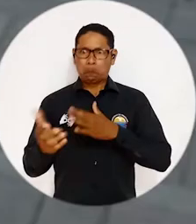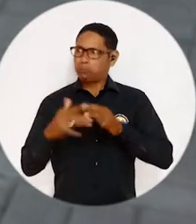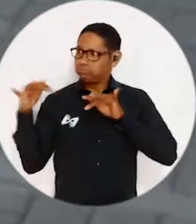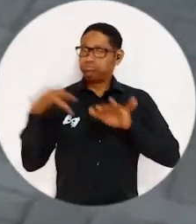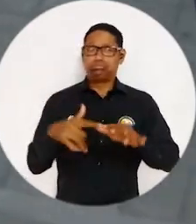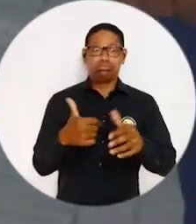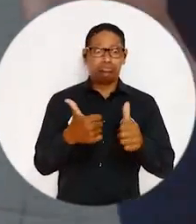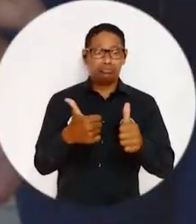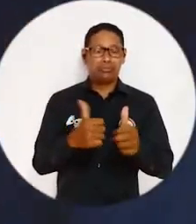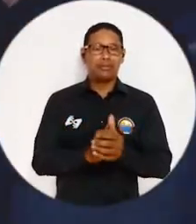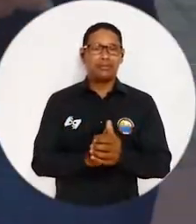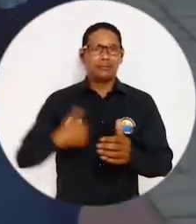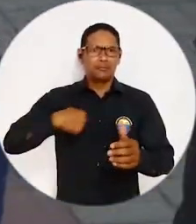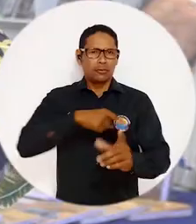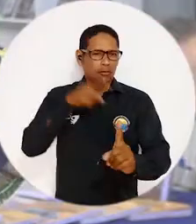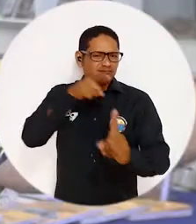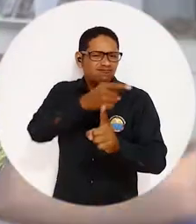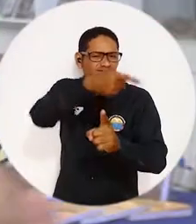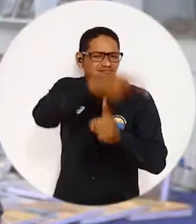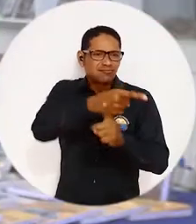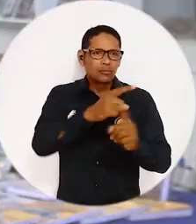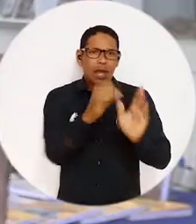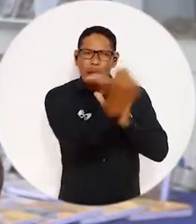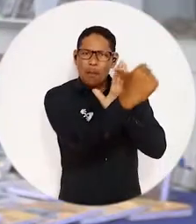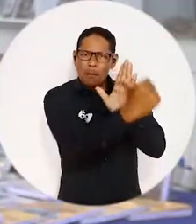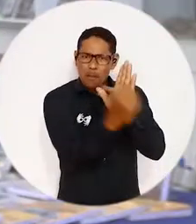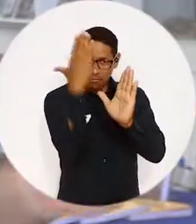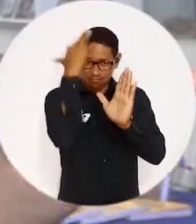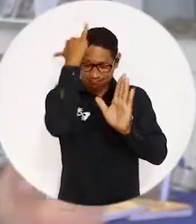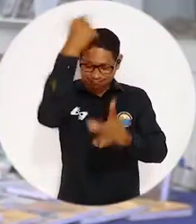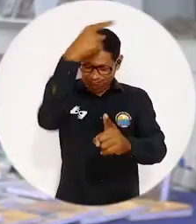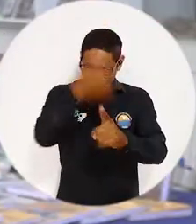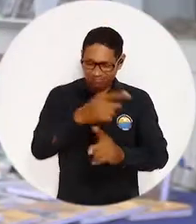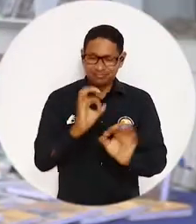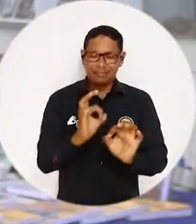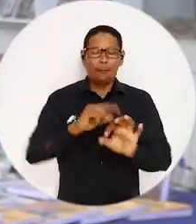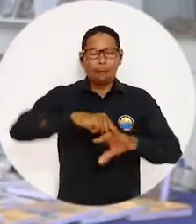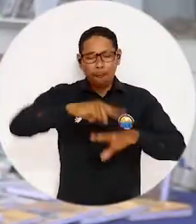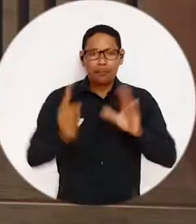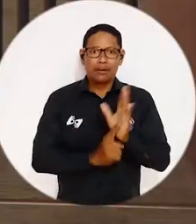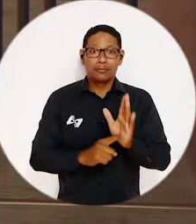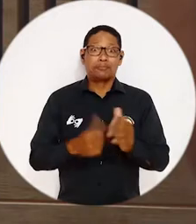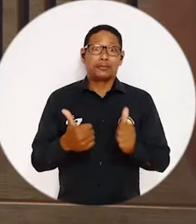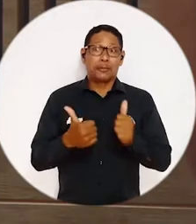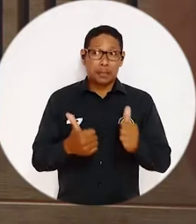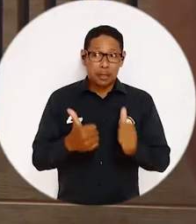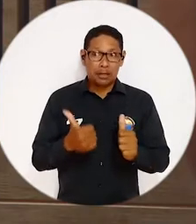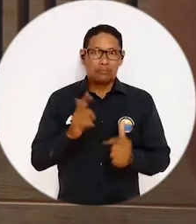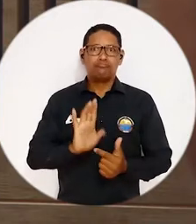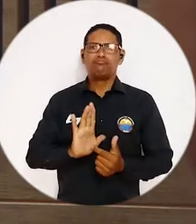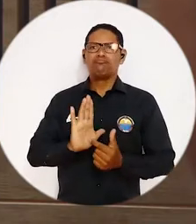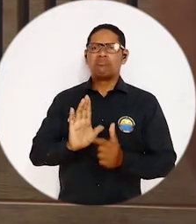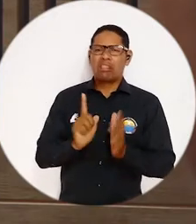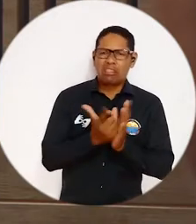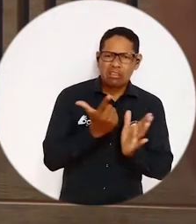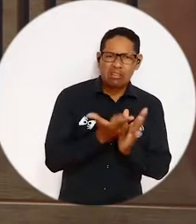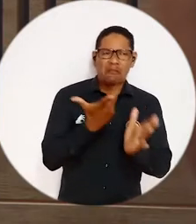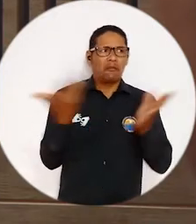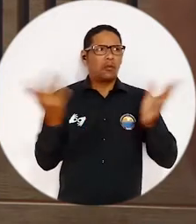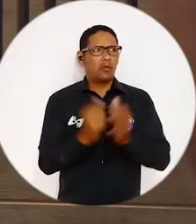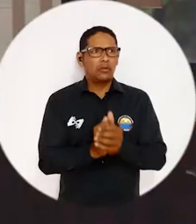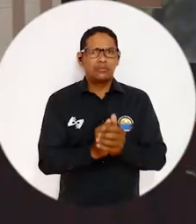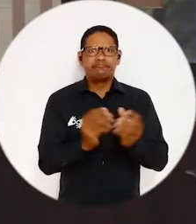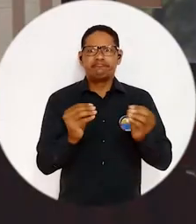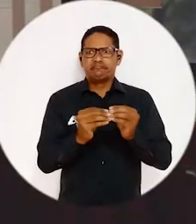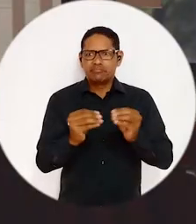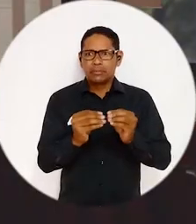lo que implicaba. Y por supuesto, hemos cumplido con la agenda académica en su totalidad. Creo que eso es importante desde el punto de vista de